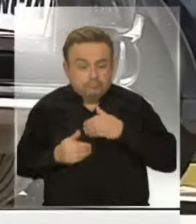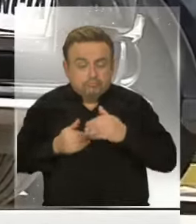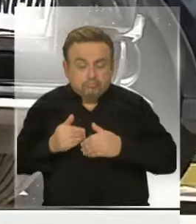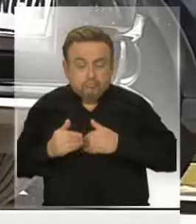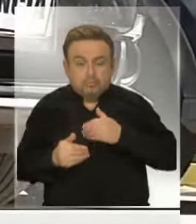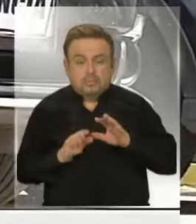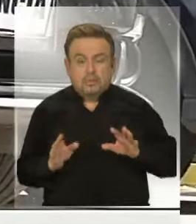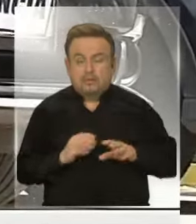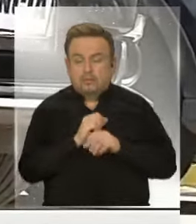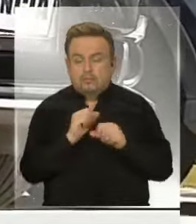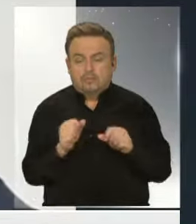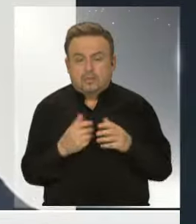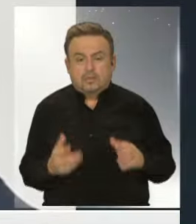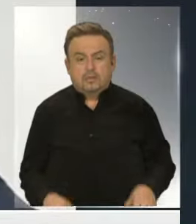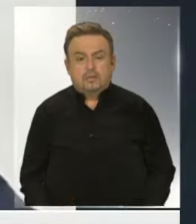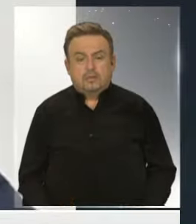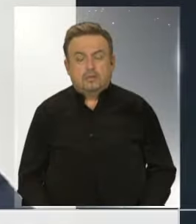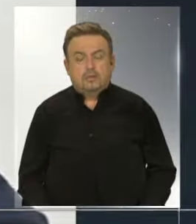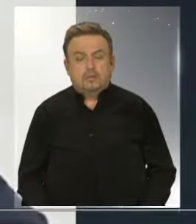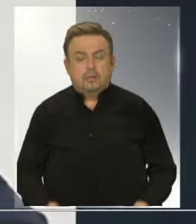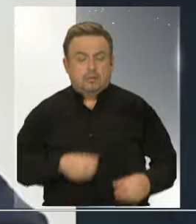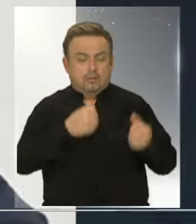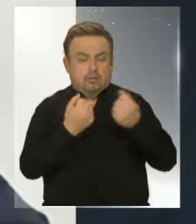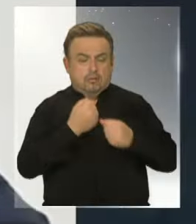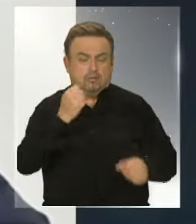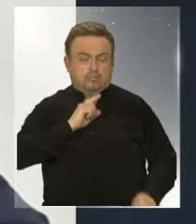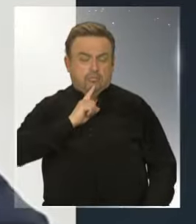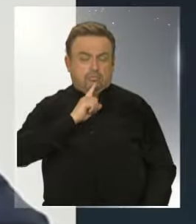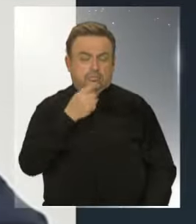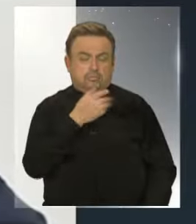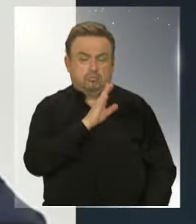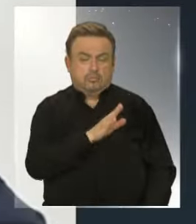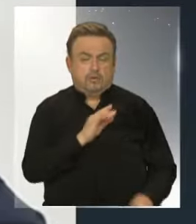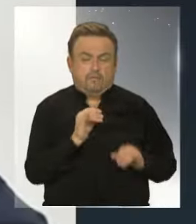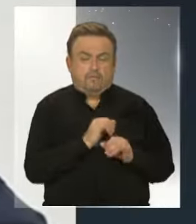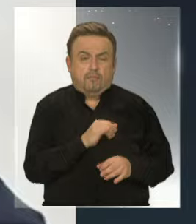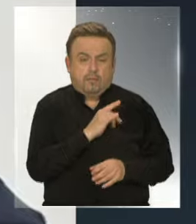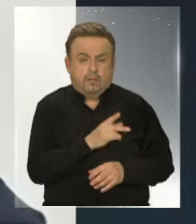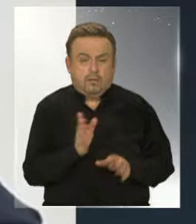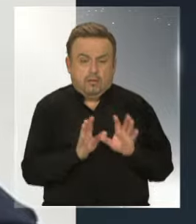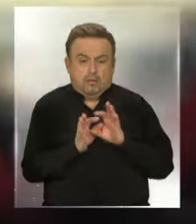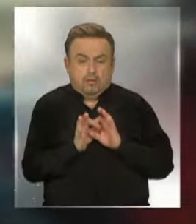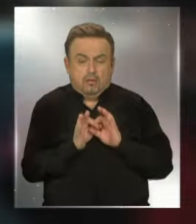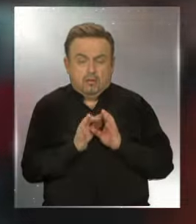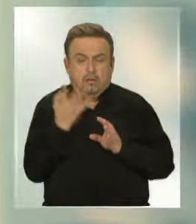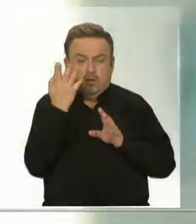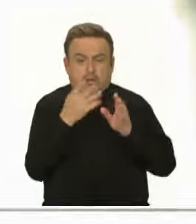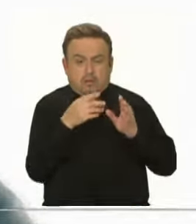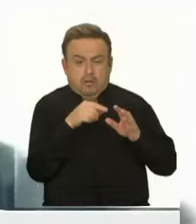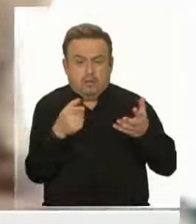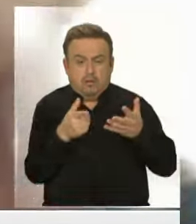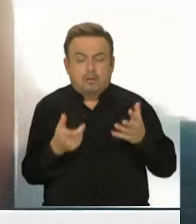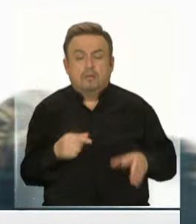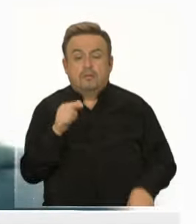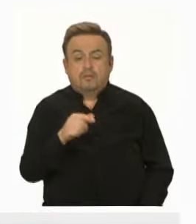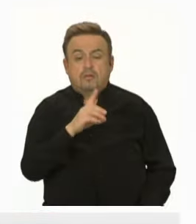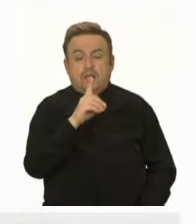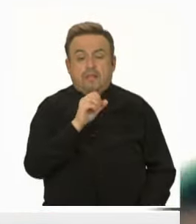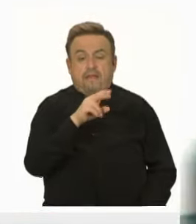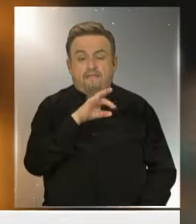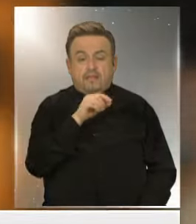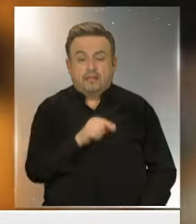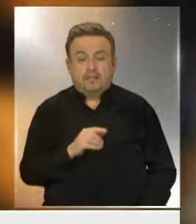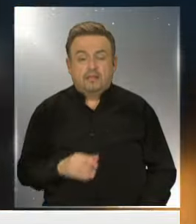claramente no le permite tener los vehículos y el estilo de vida que tiene gracias al narcotráfico. David